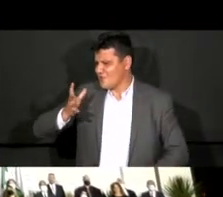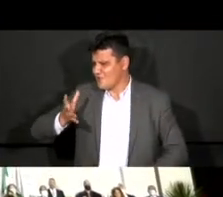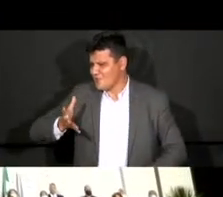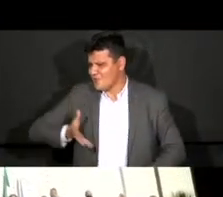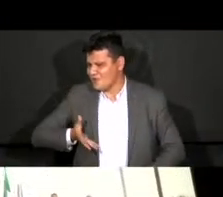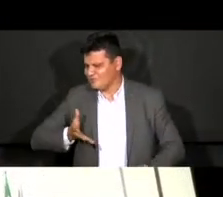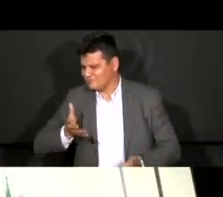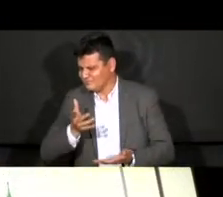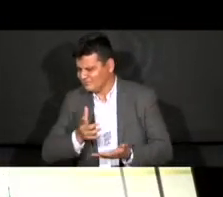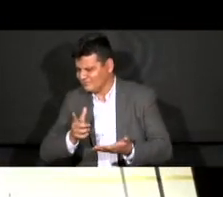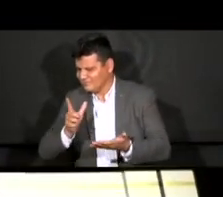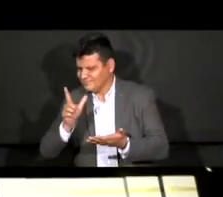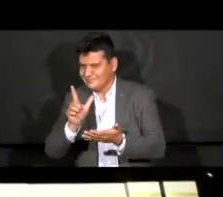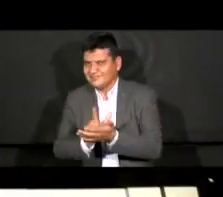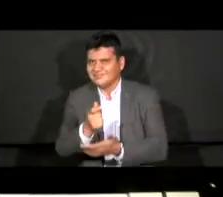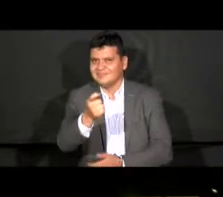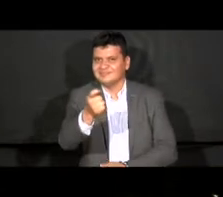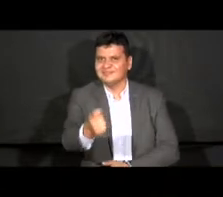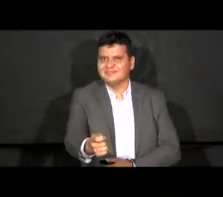y